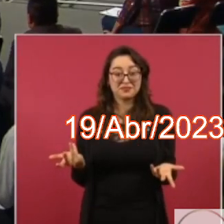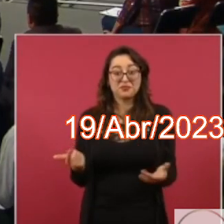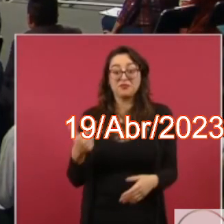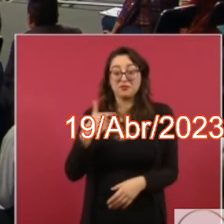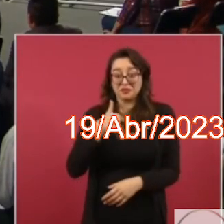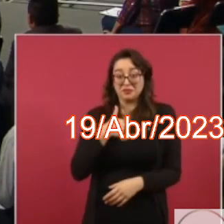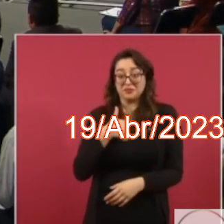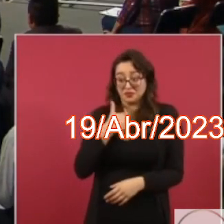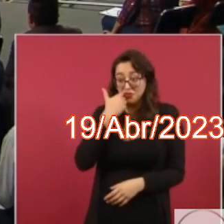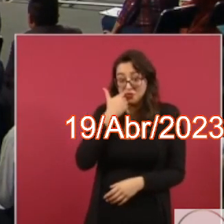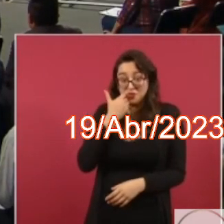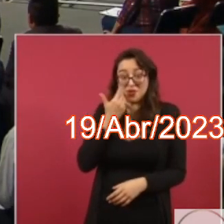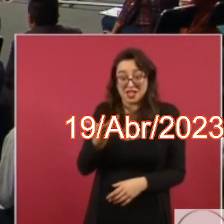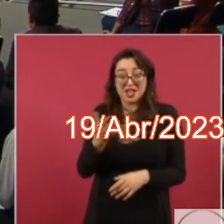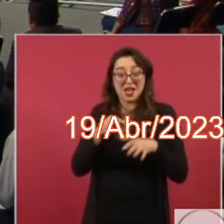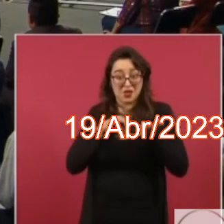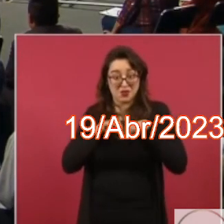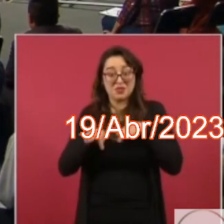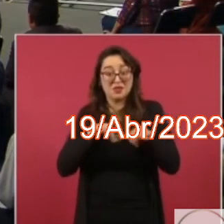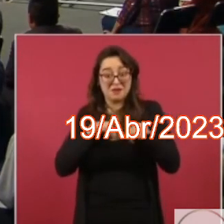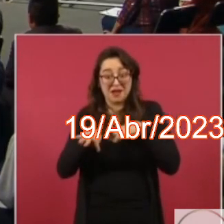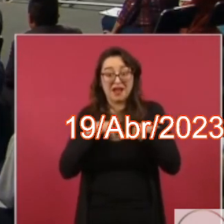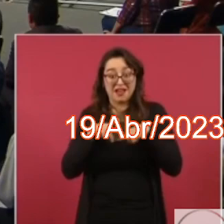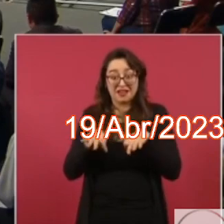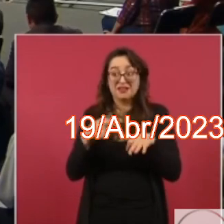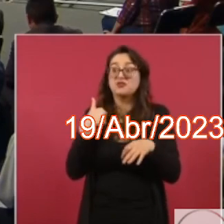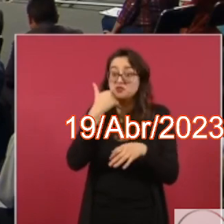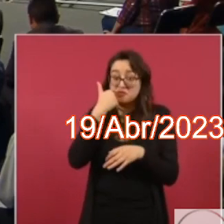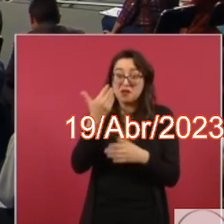Se puede tener mayoría simple,